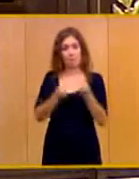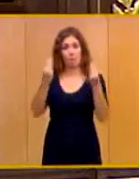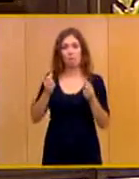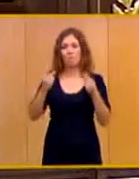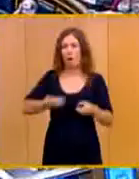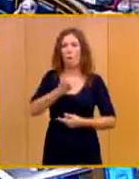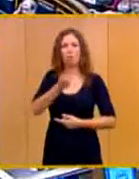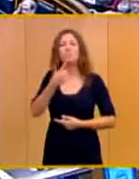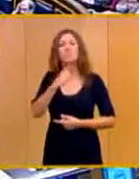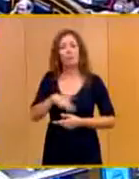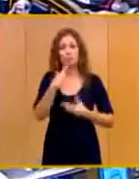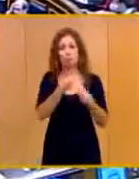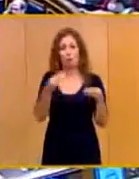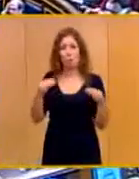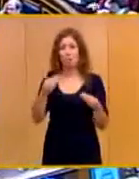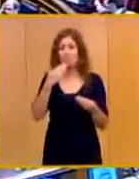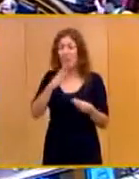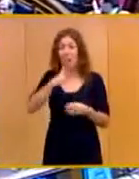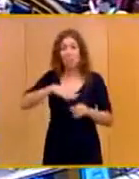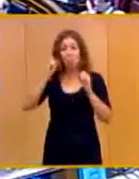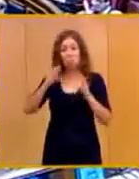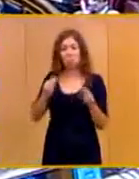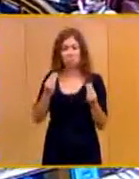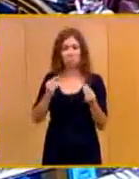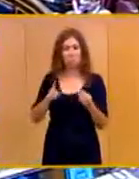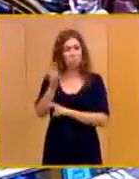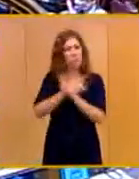jóvenes y tener una expectativa mejor.